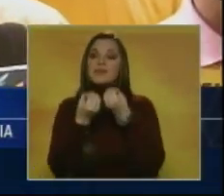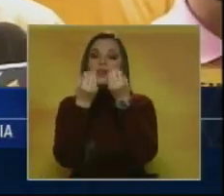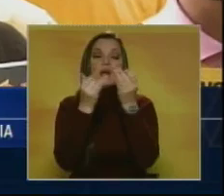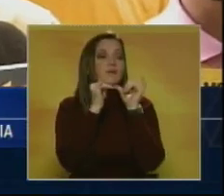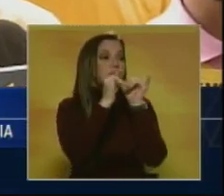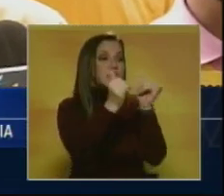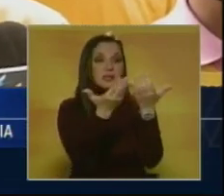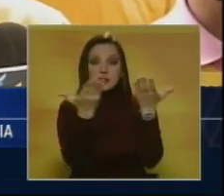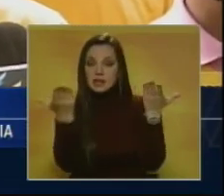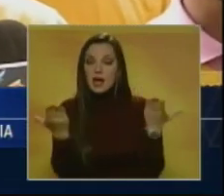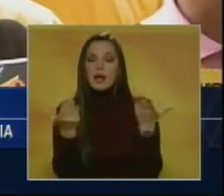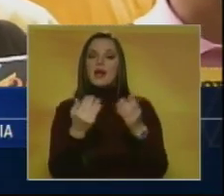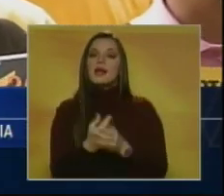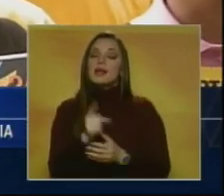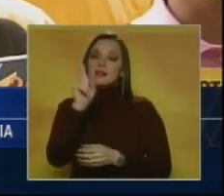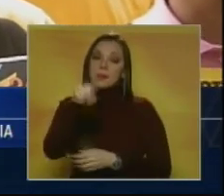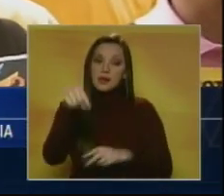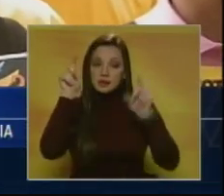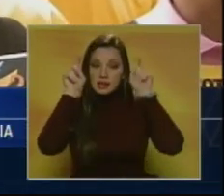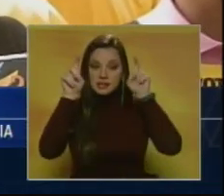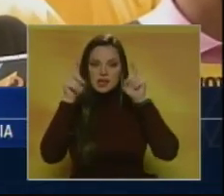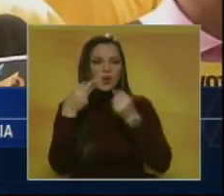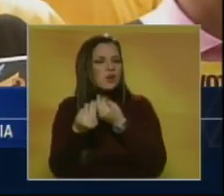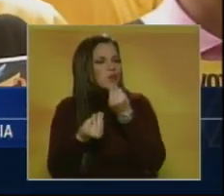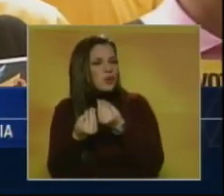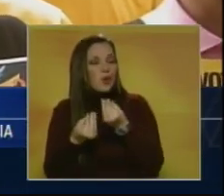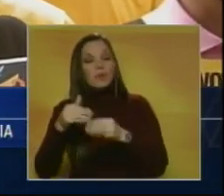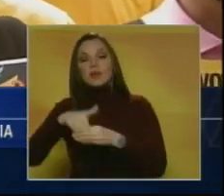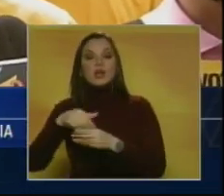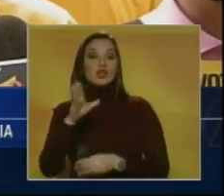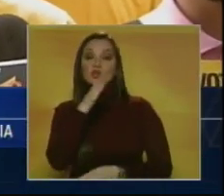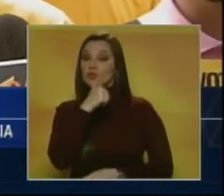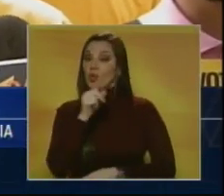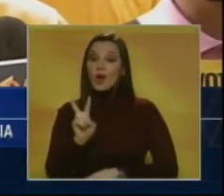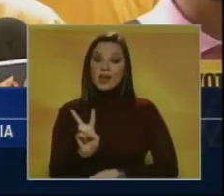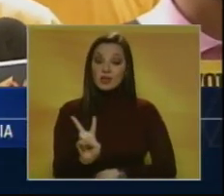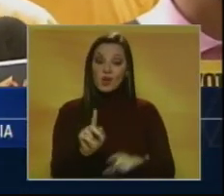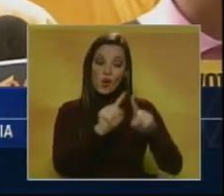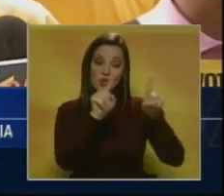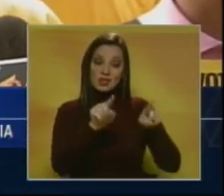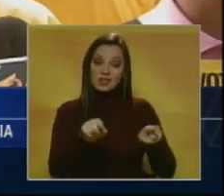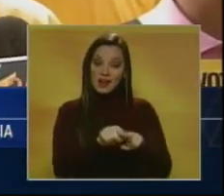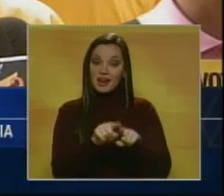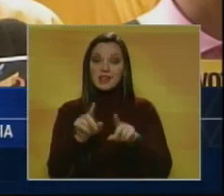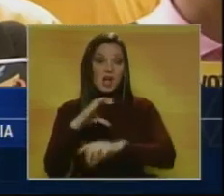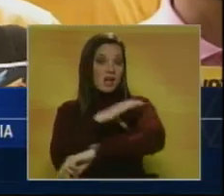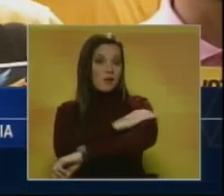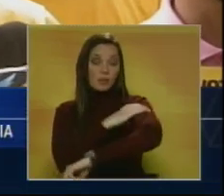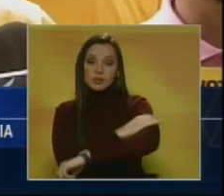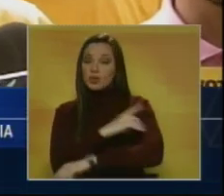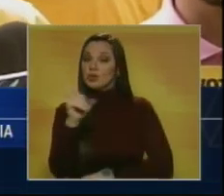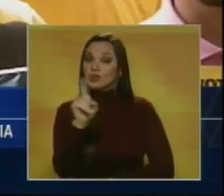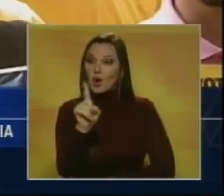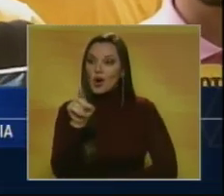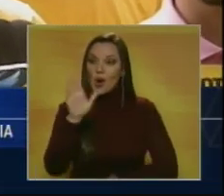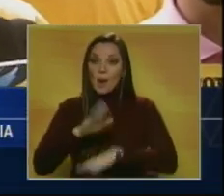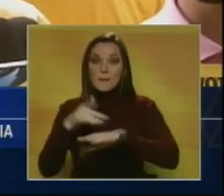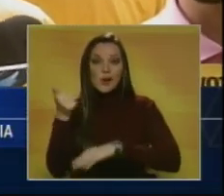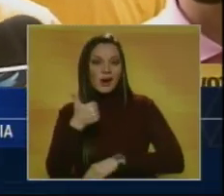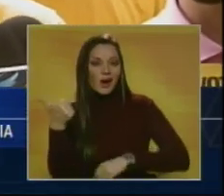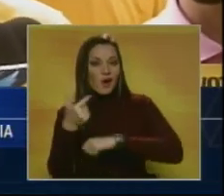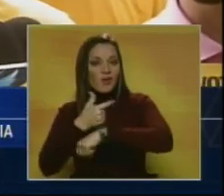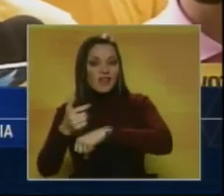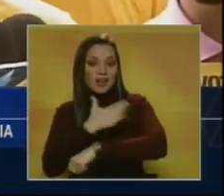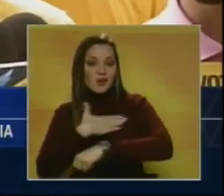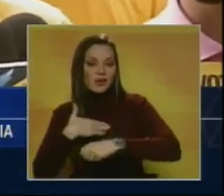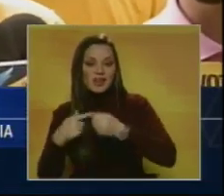sobre todo enseñando a cómo votar este 6 de diciembre. No hay dos tarjetas de la unidad, si el gobierno quiere meternos esa trampa en los ojos de todos los